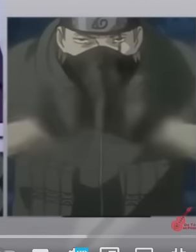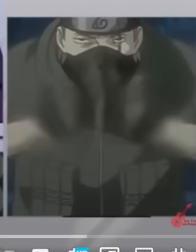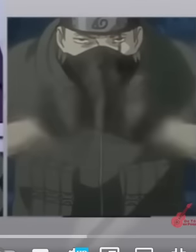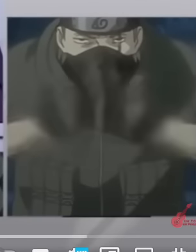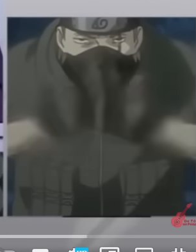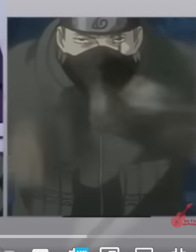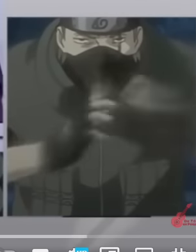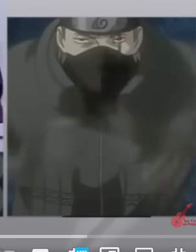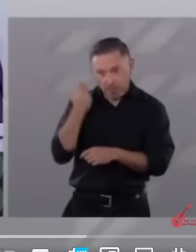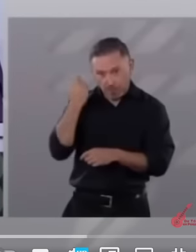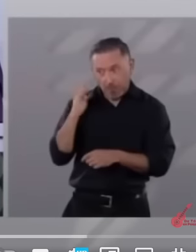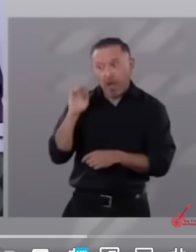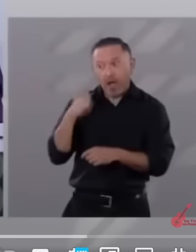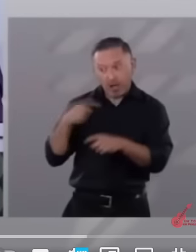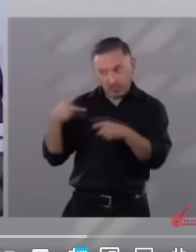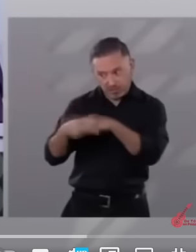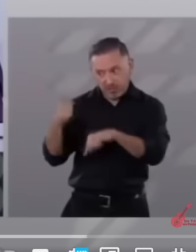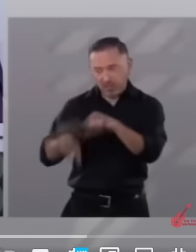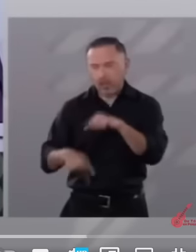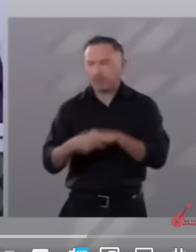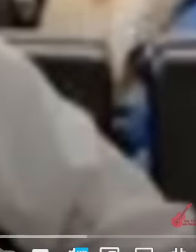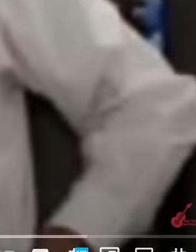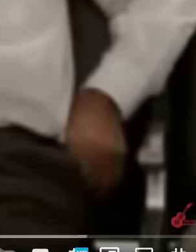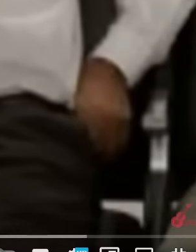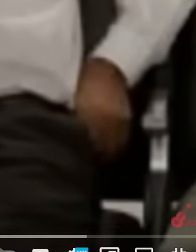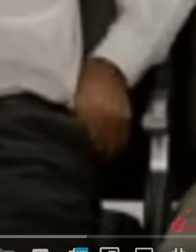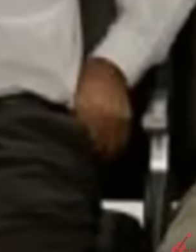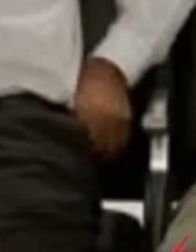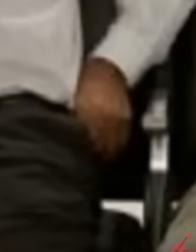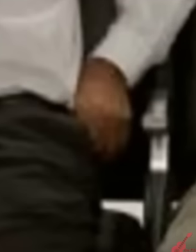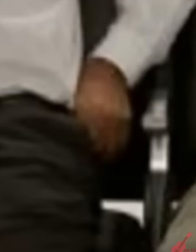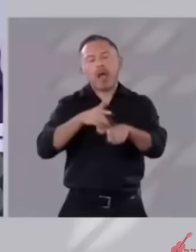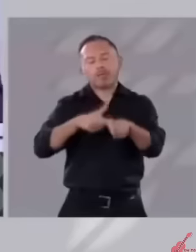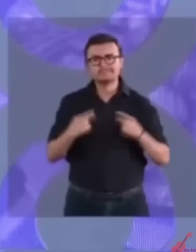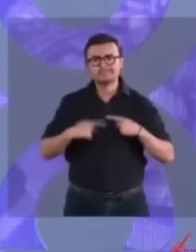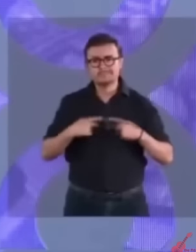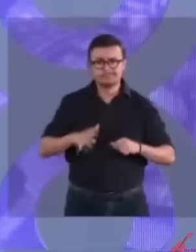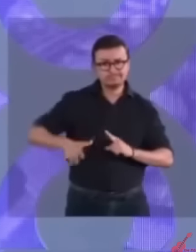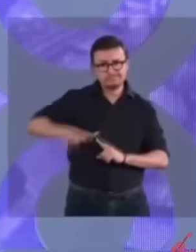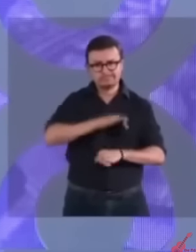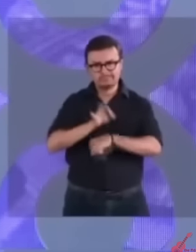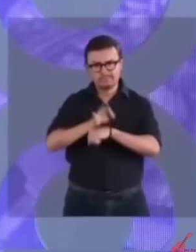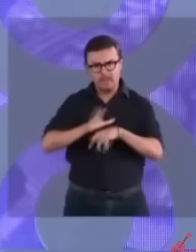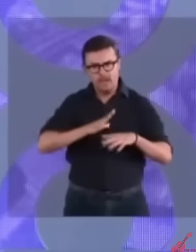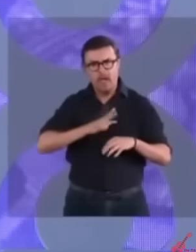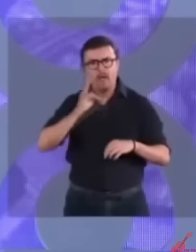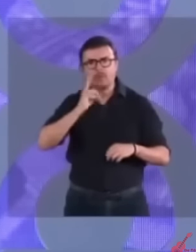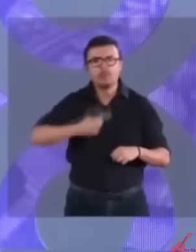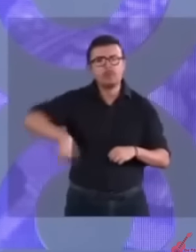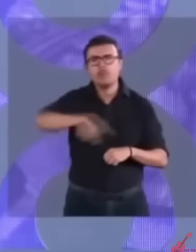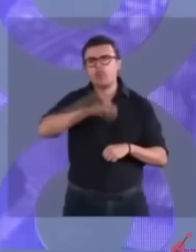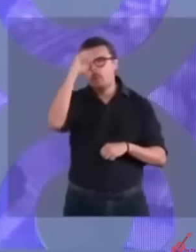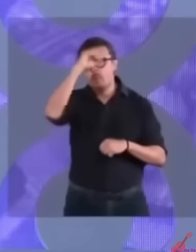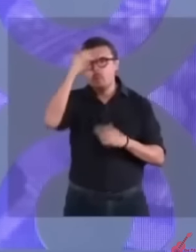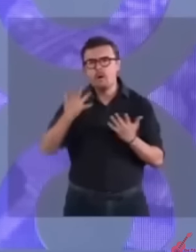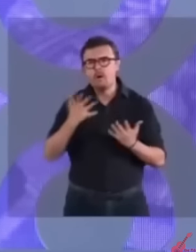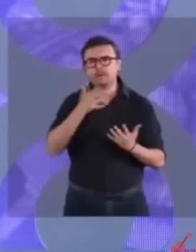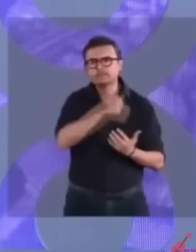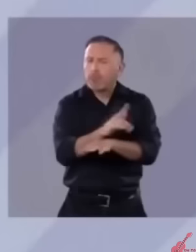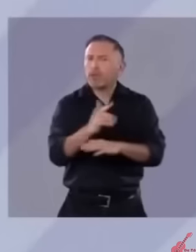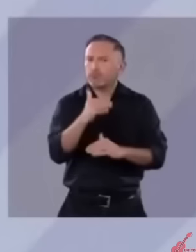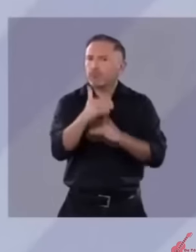las personas que me amas en secreto y que el presidente se la come. Candidato Jorge Maynes, ¿qué propuesta pastel tiene para el